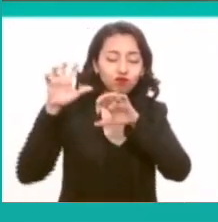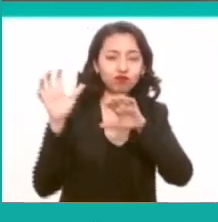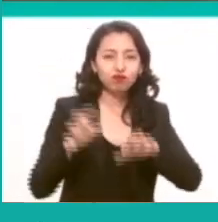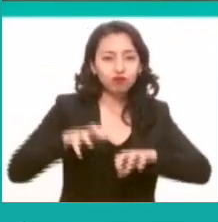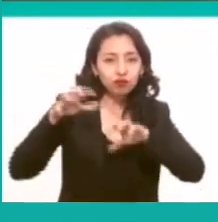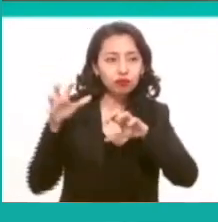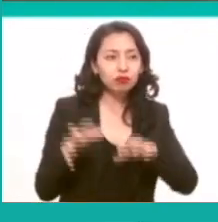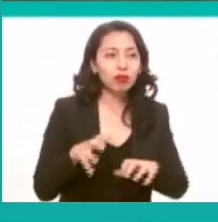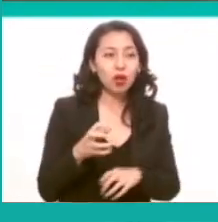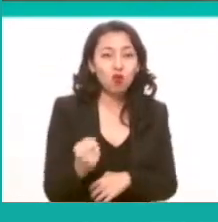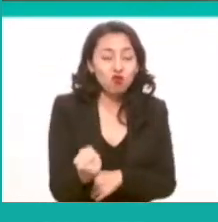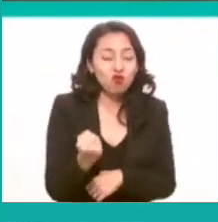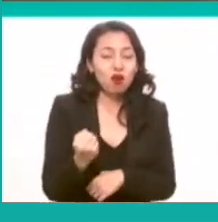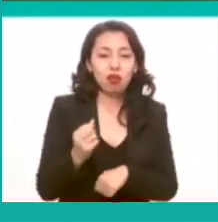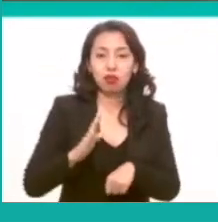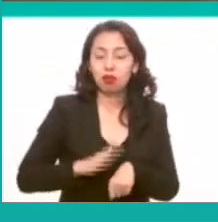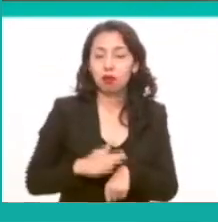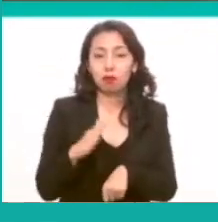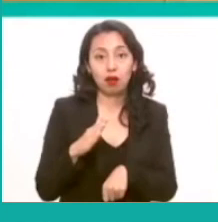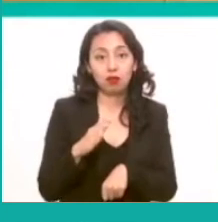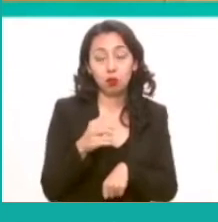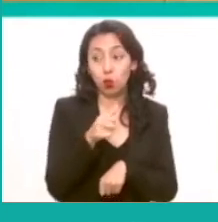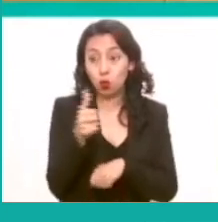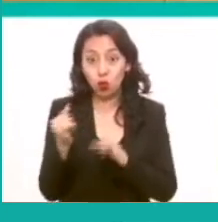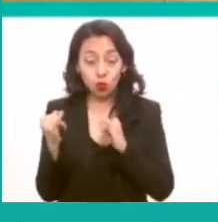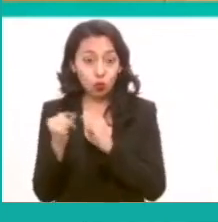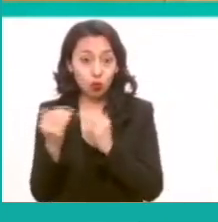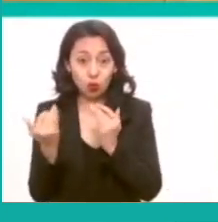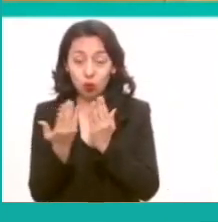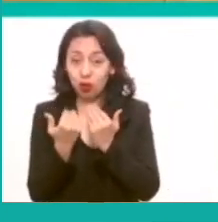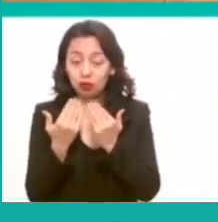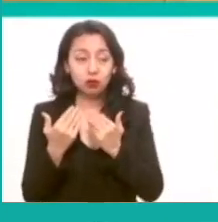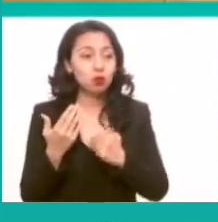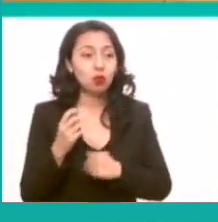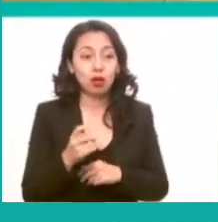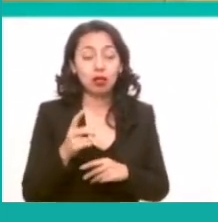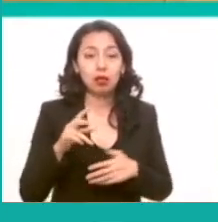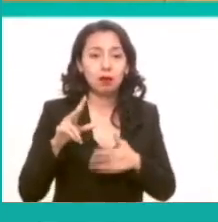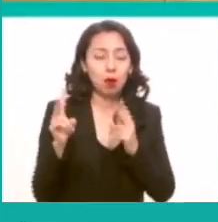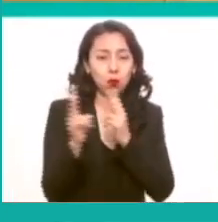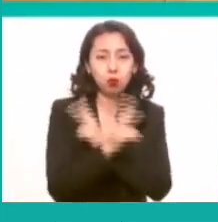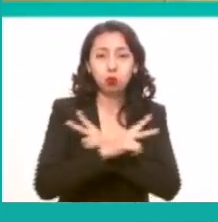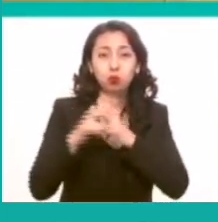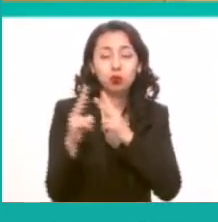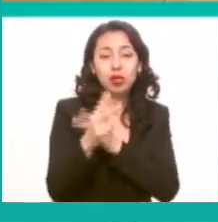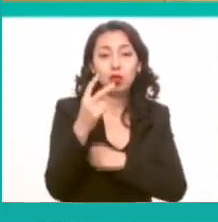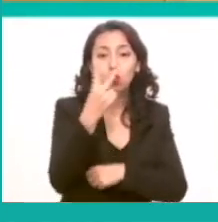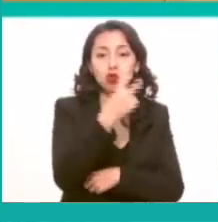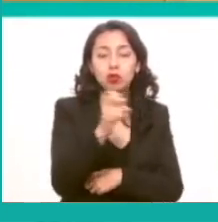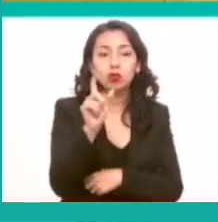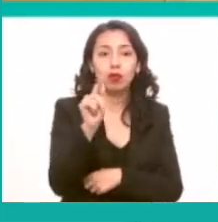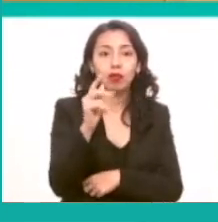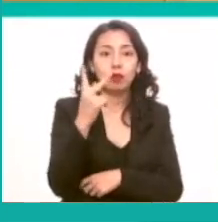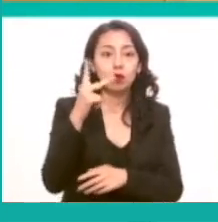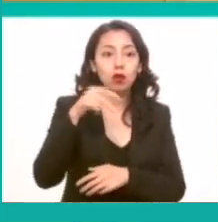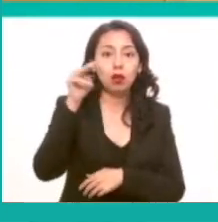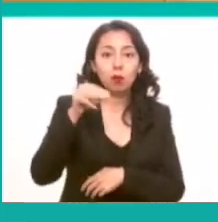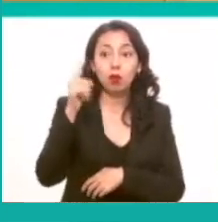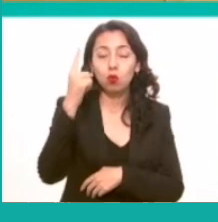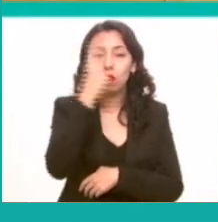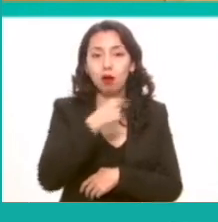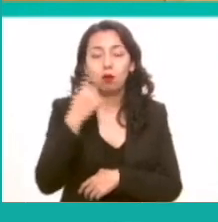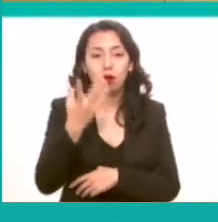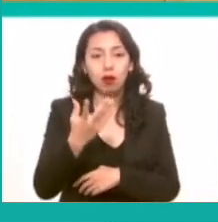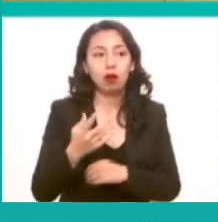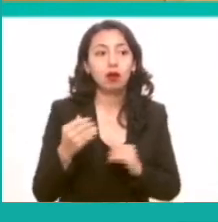tropical el más fuerte que ha impactado a México con vientos máximos sostenidos de 270 km porh